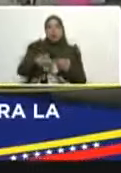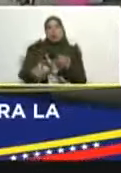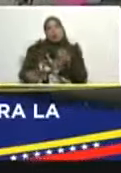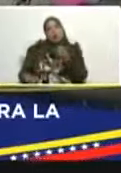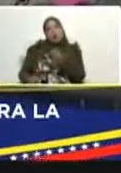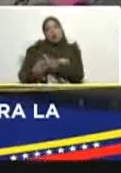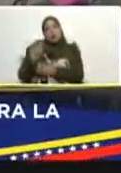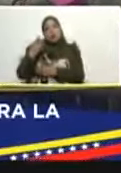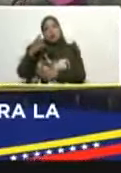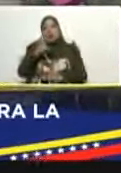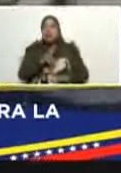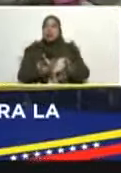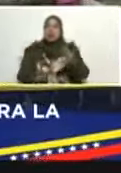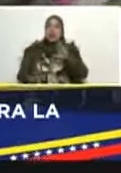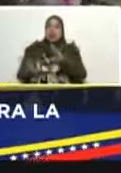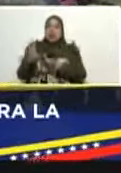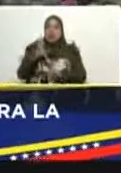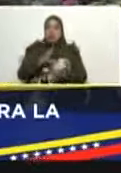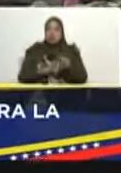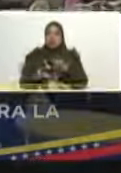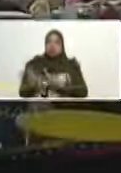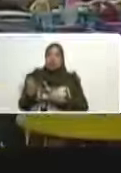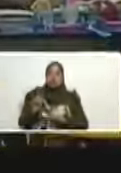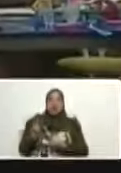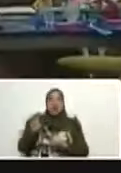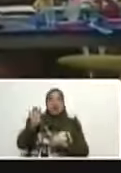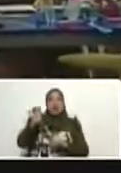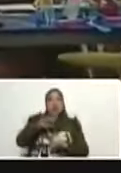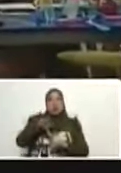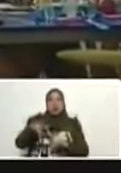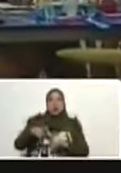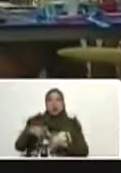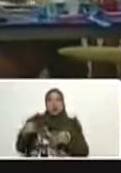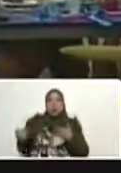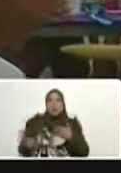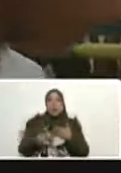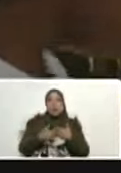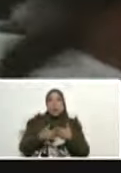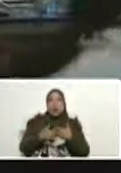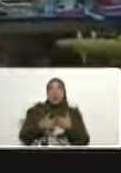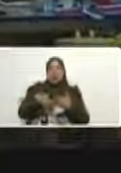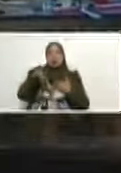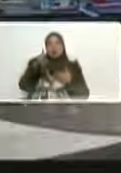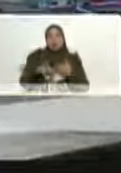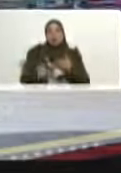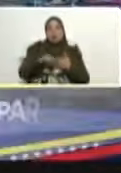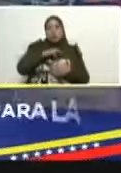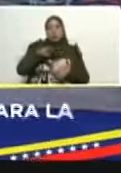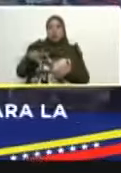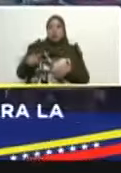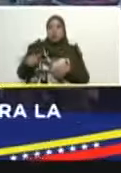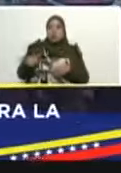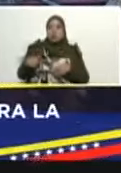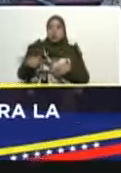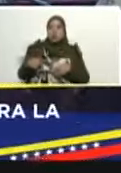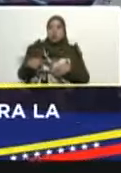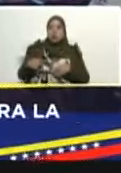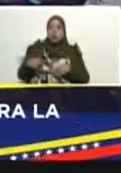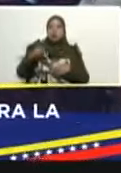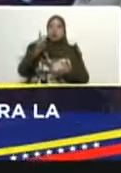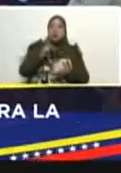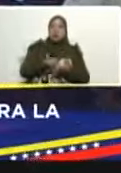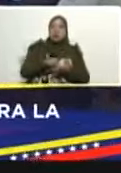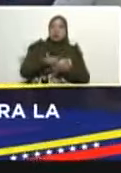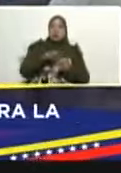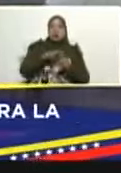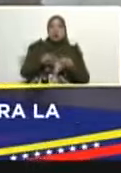futuros científicos de la patria. Esto impacta lógicamente a nuestro semillero, que está